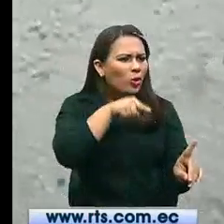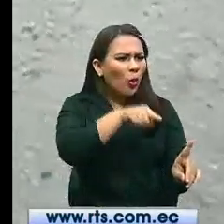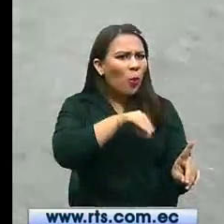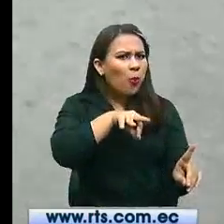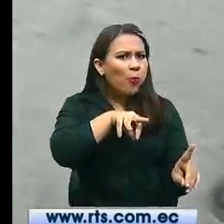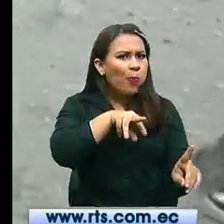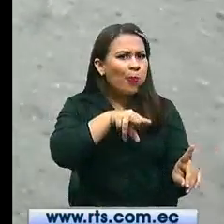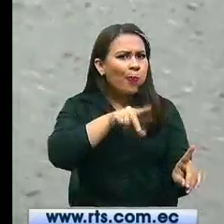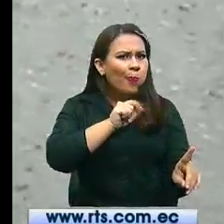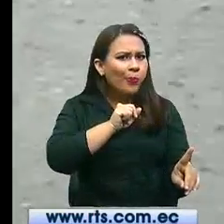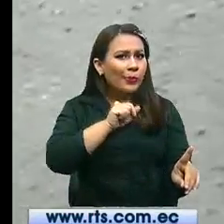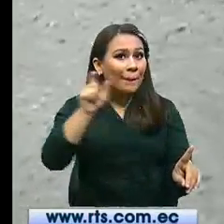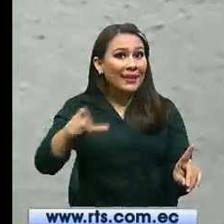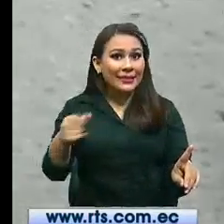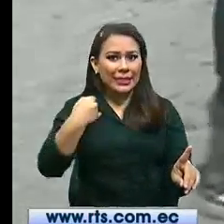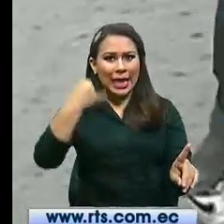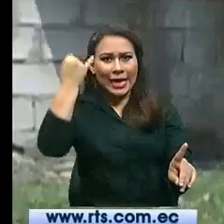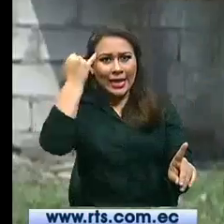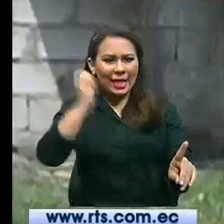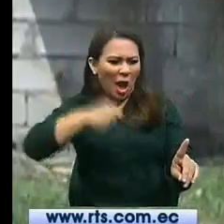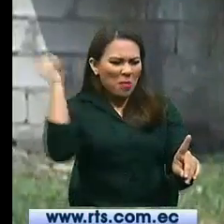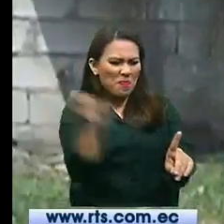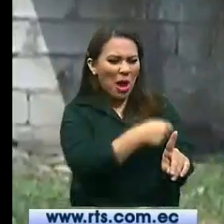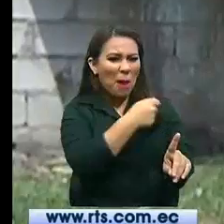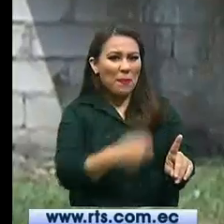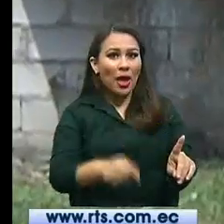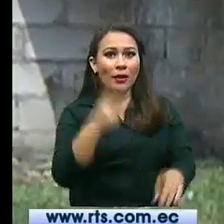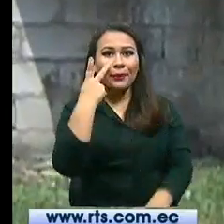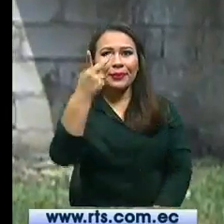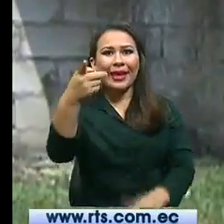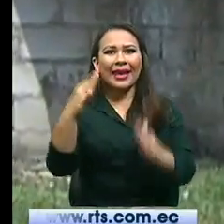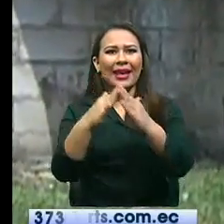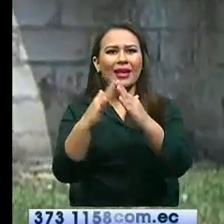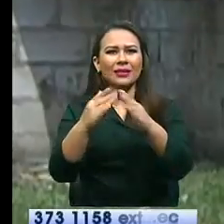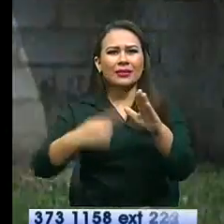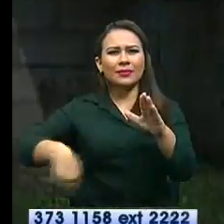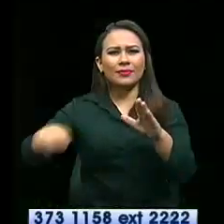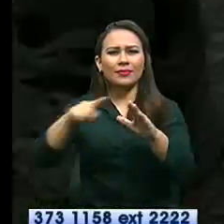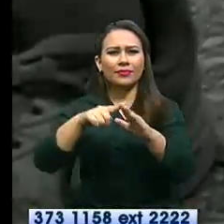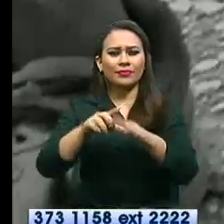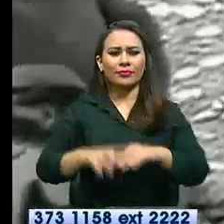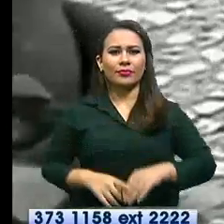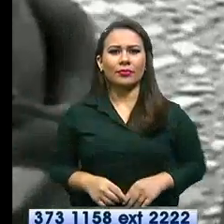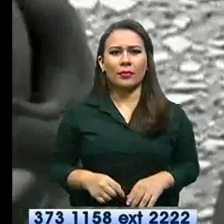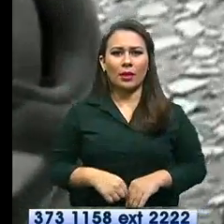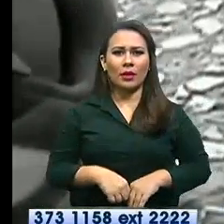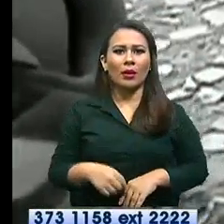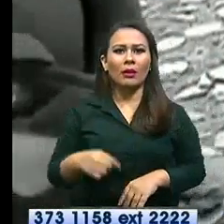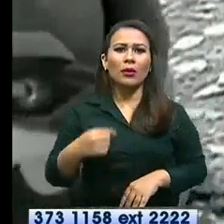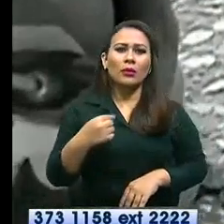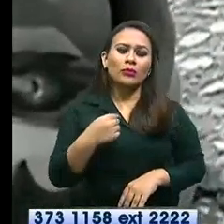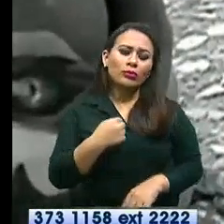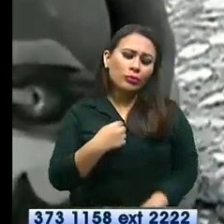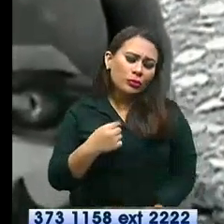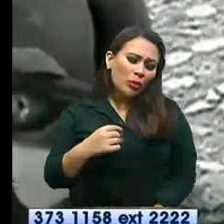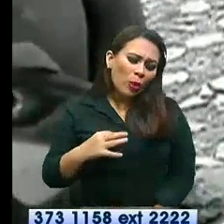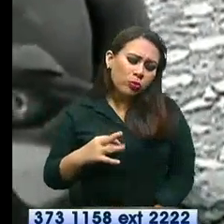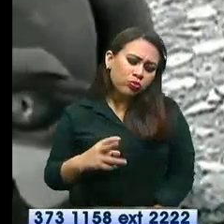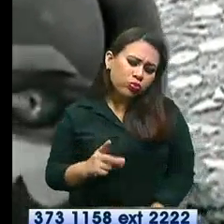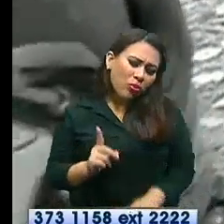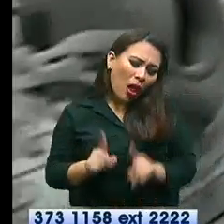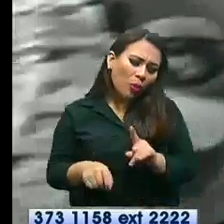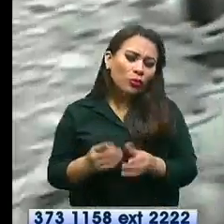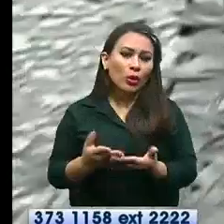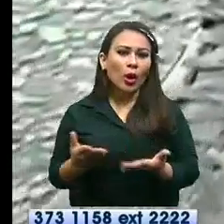manos en la masa, saliendo de esta vivienda ubicada en el sector de La Ladrillera. Estaba sustrayéndome unas cosas,